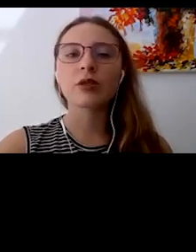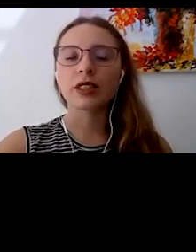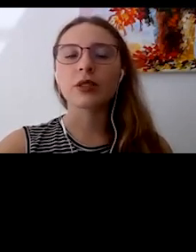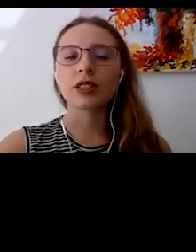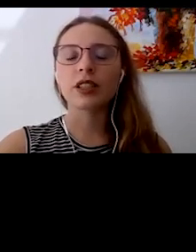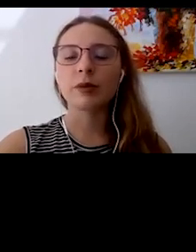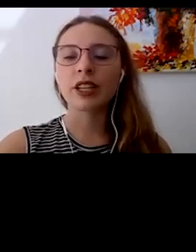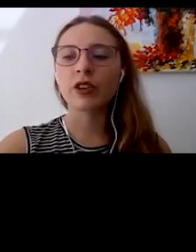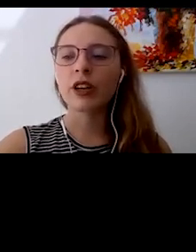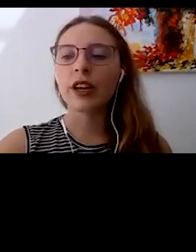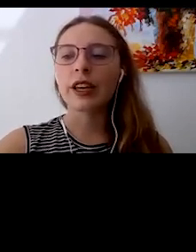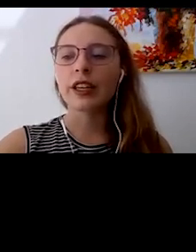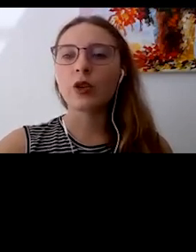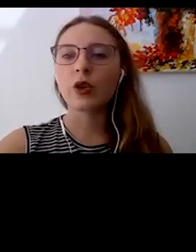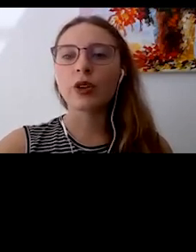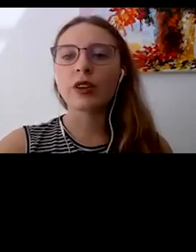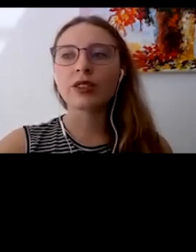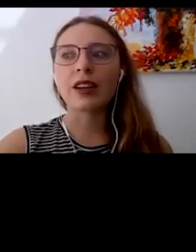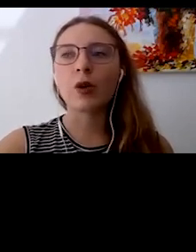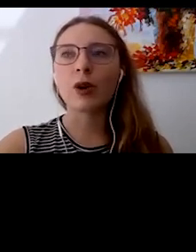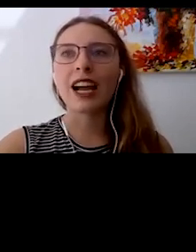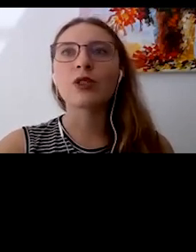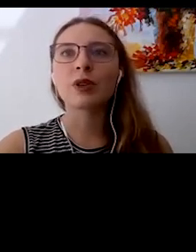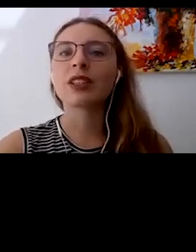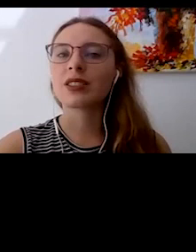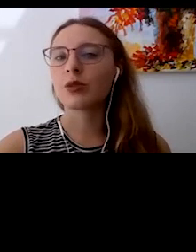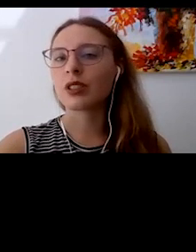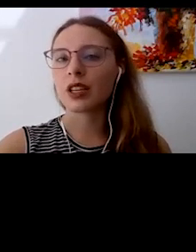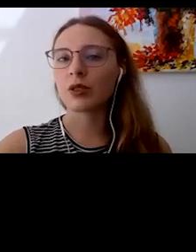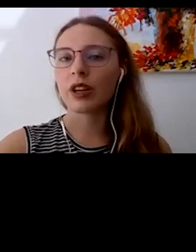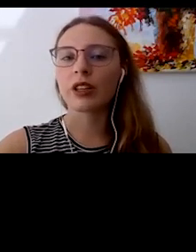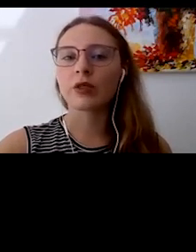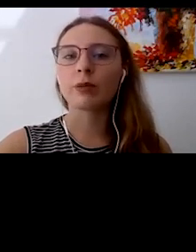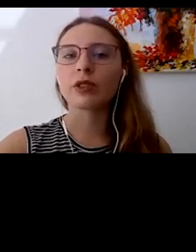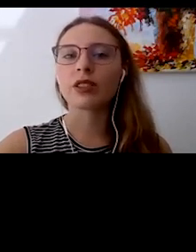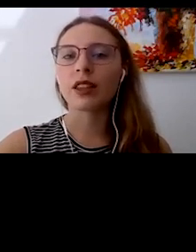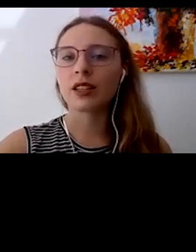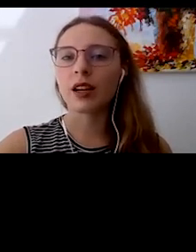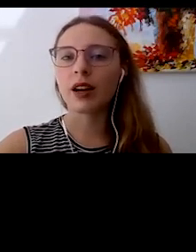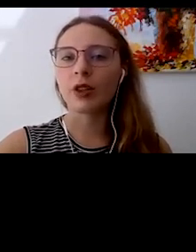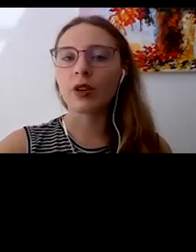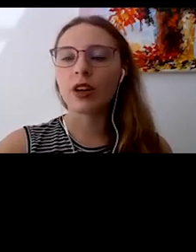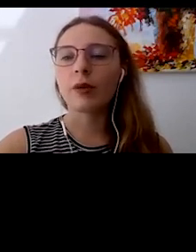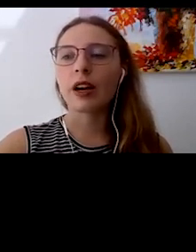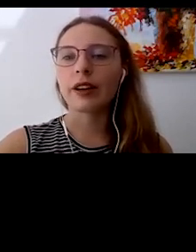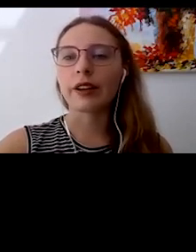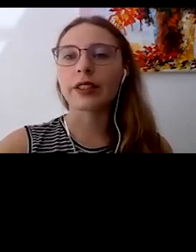Esas son las cláusulas que se eliminaron y no hay una tal obligación de pertenecer a un sindicato. Es una potestad del